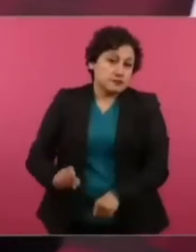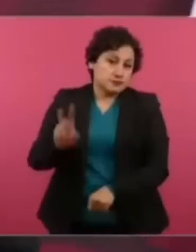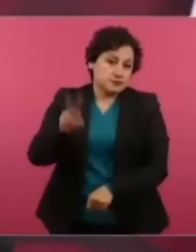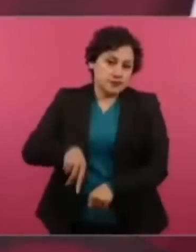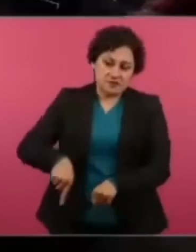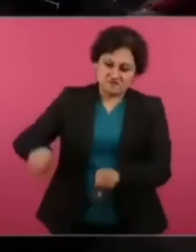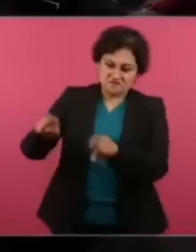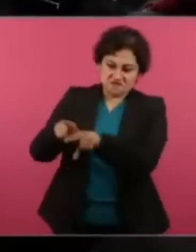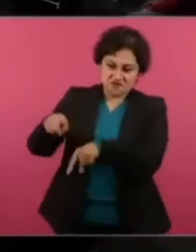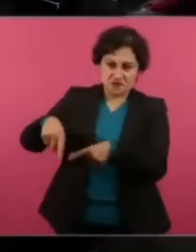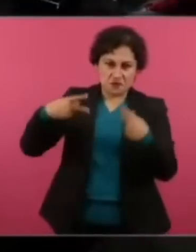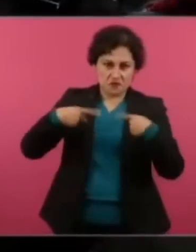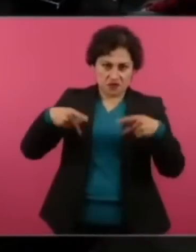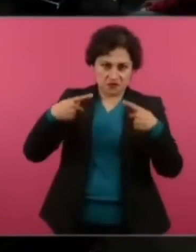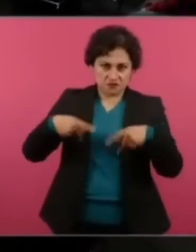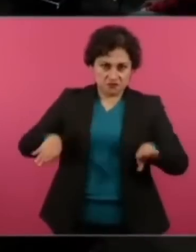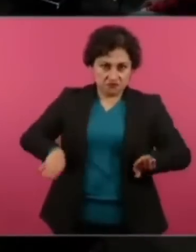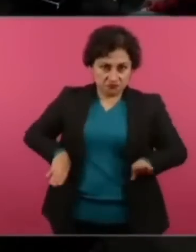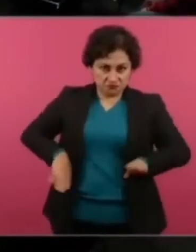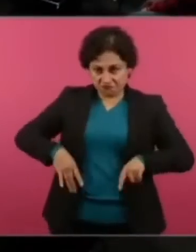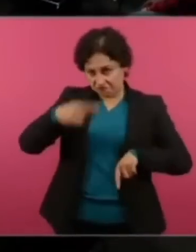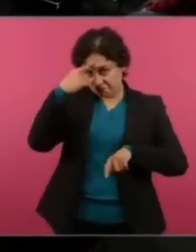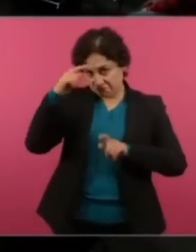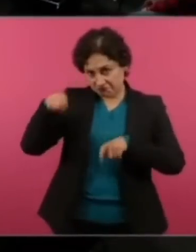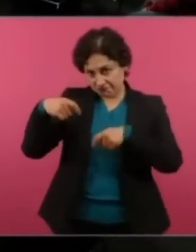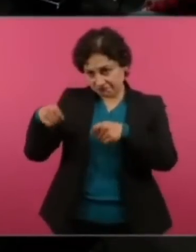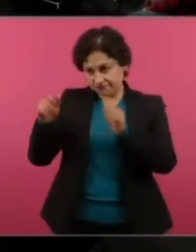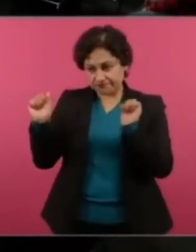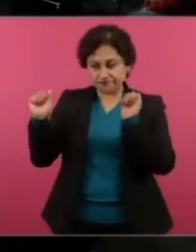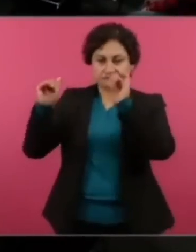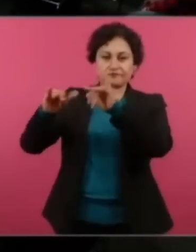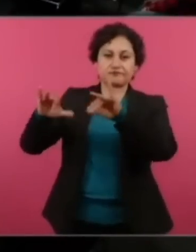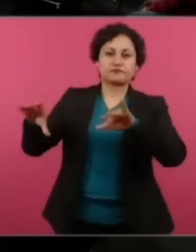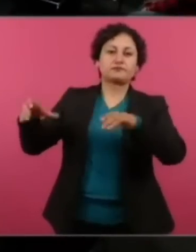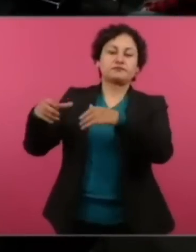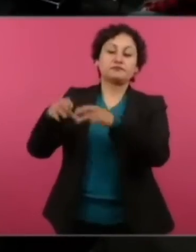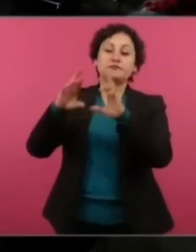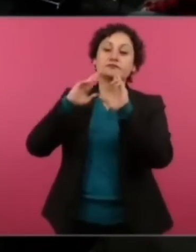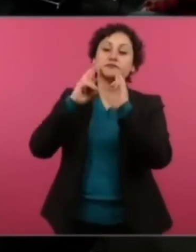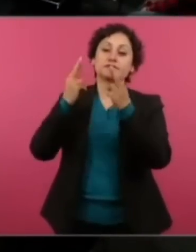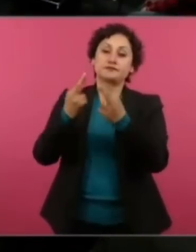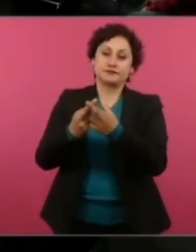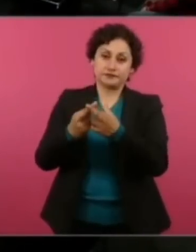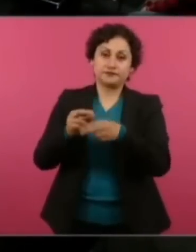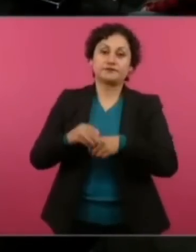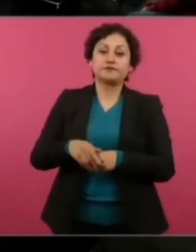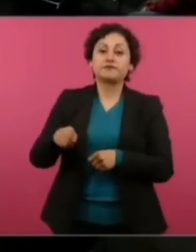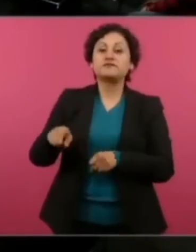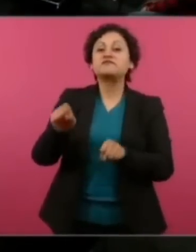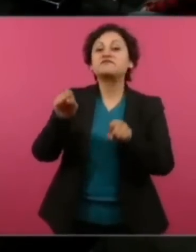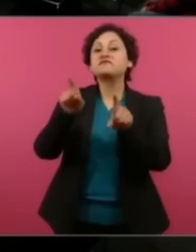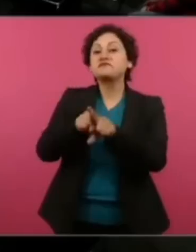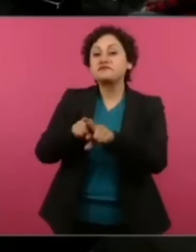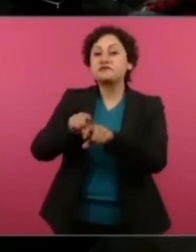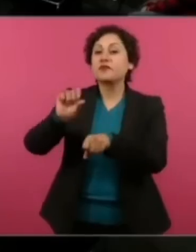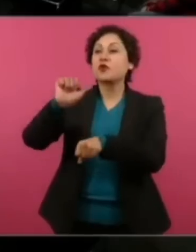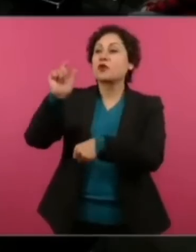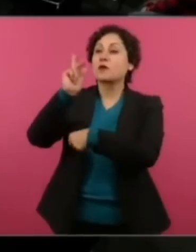reunían y traían a empresarios